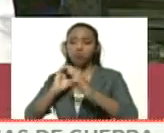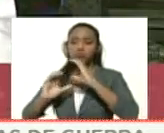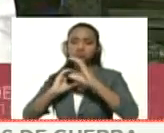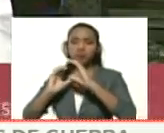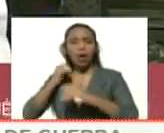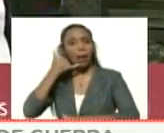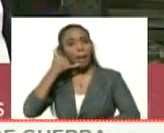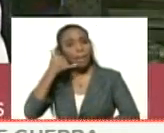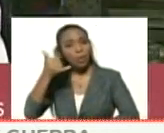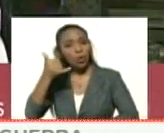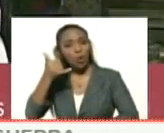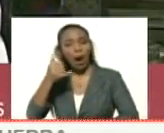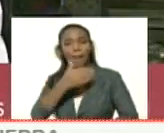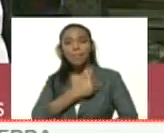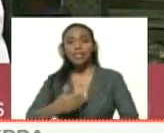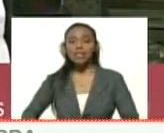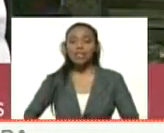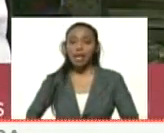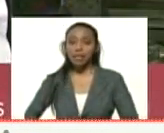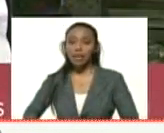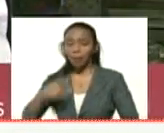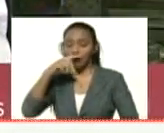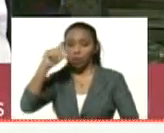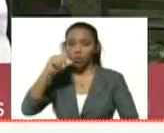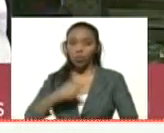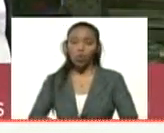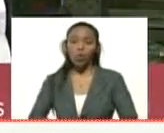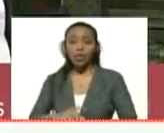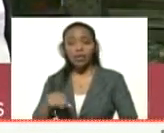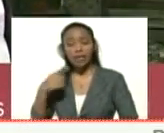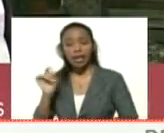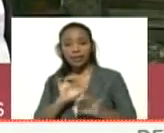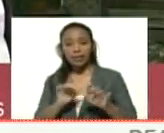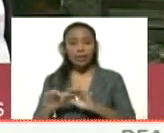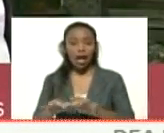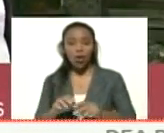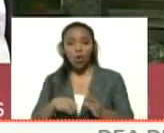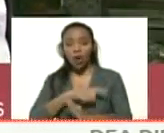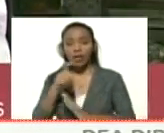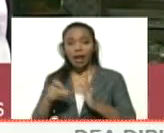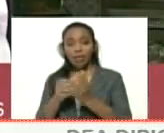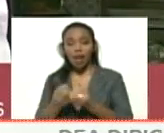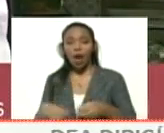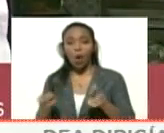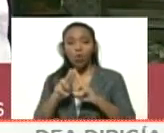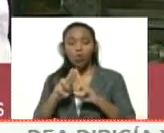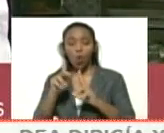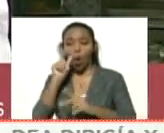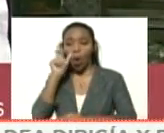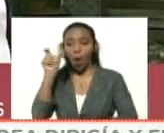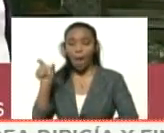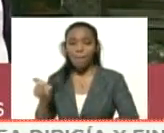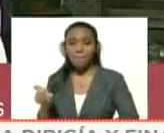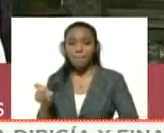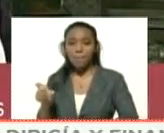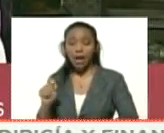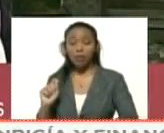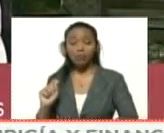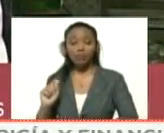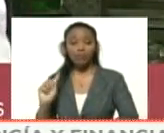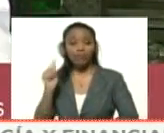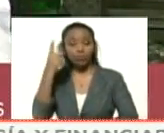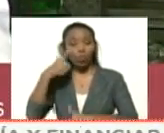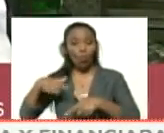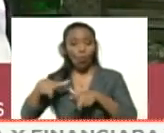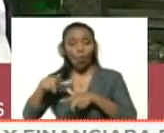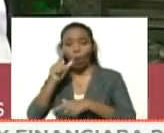telefónica entre el presidente Nicolás Maduro y el secretario general de Naciones Unidas, Antonio Guterres. En primer lugar, el